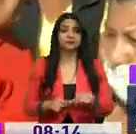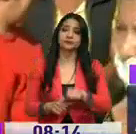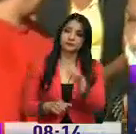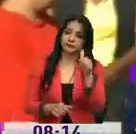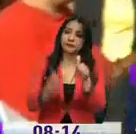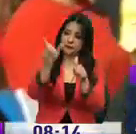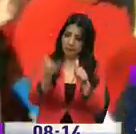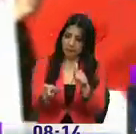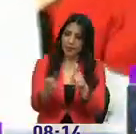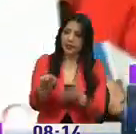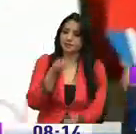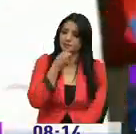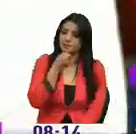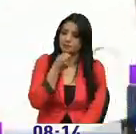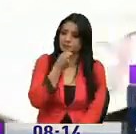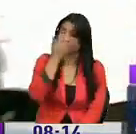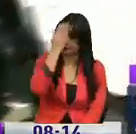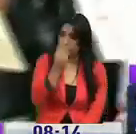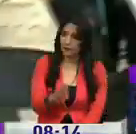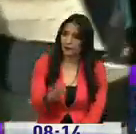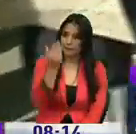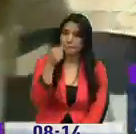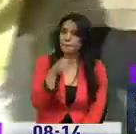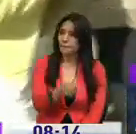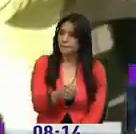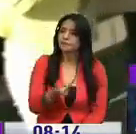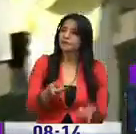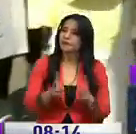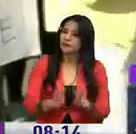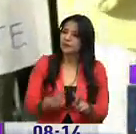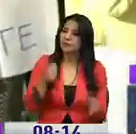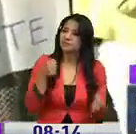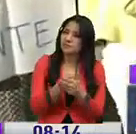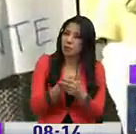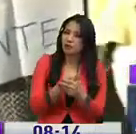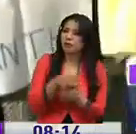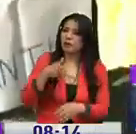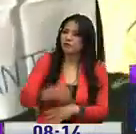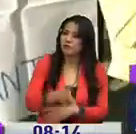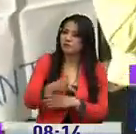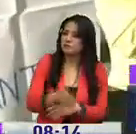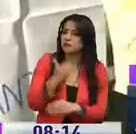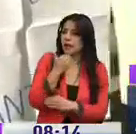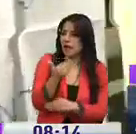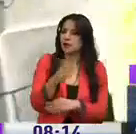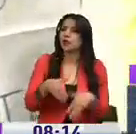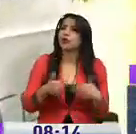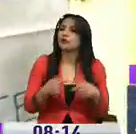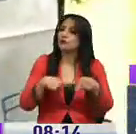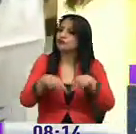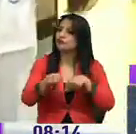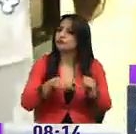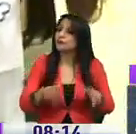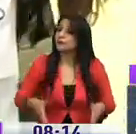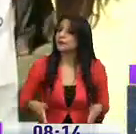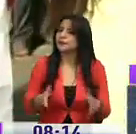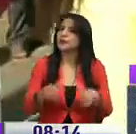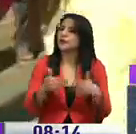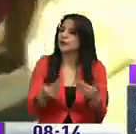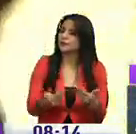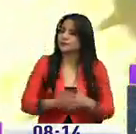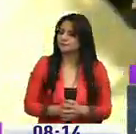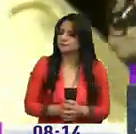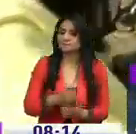los moradores, porque me imagino, señora, muy buenos días, que le van a ver también accidentes y molestias, porque ustedes, ¿cómo circulan por una vía así? Buenos